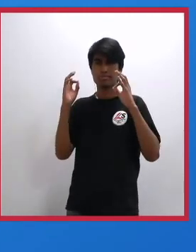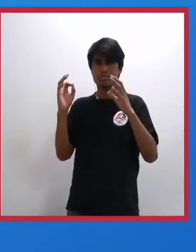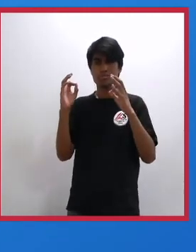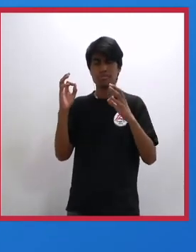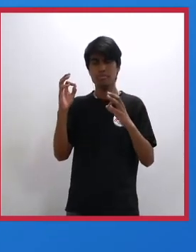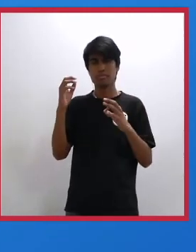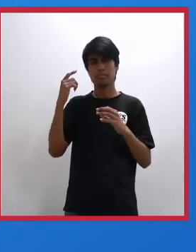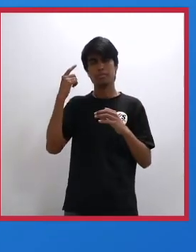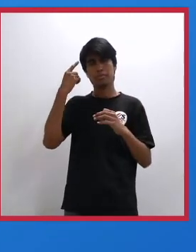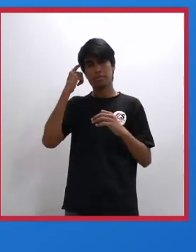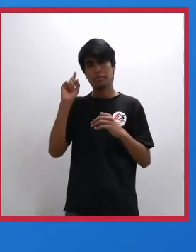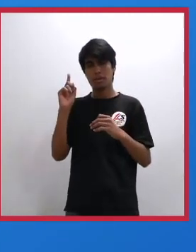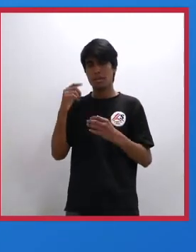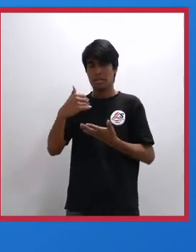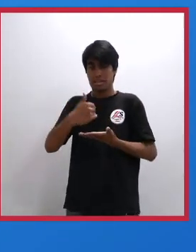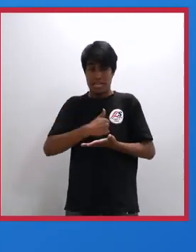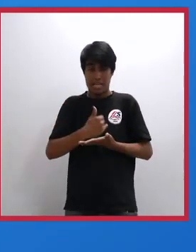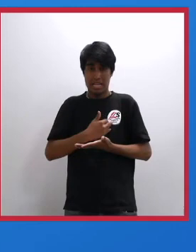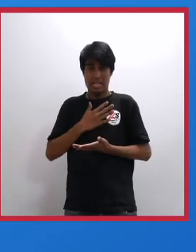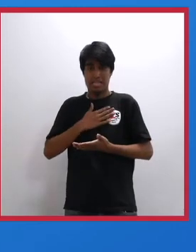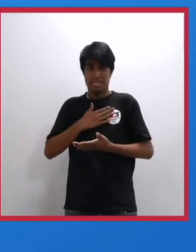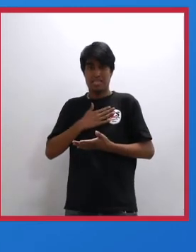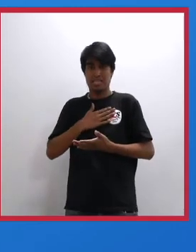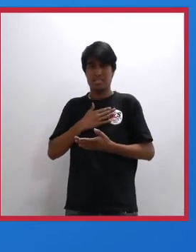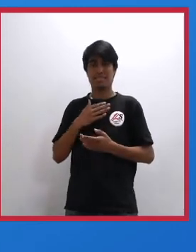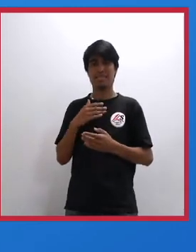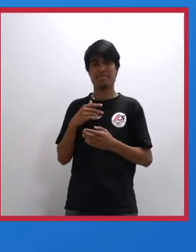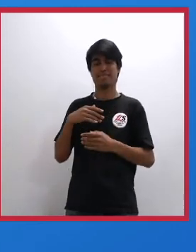nos va a ayudar muchísimo para